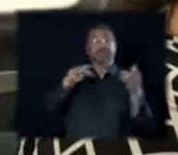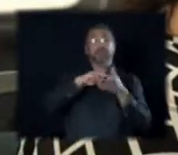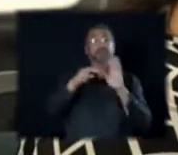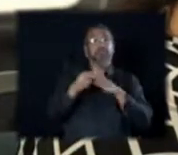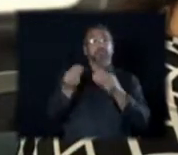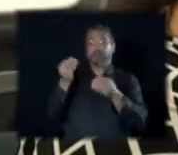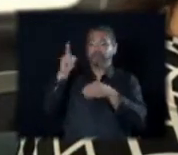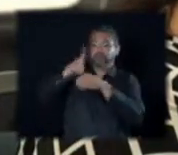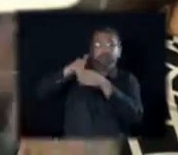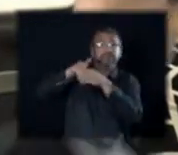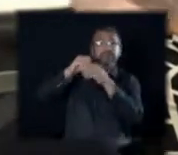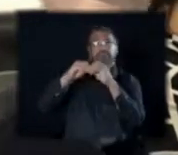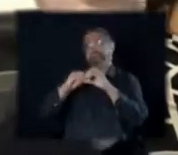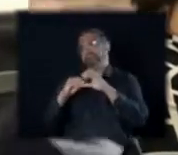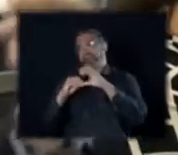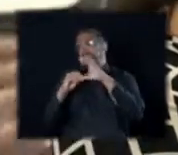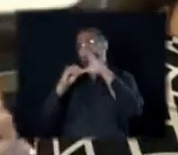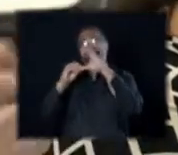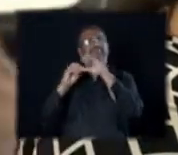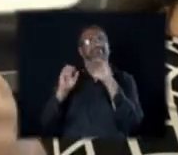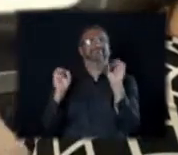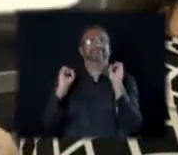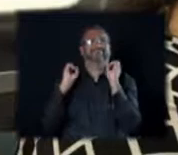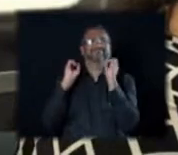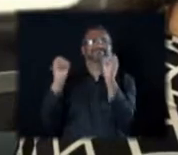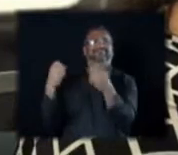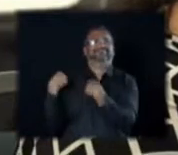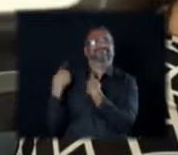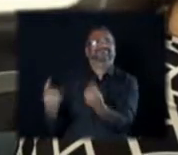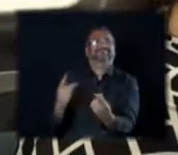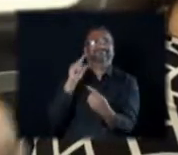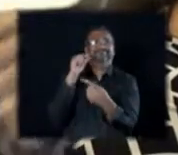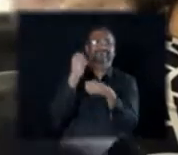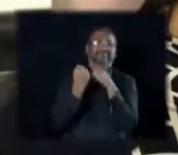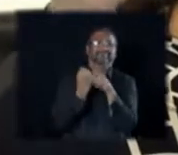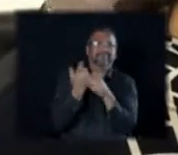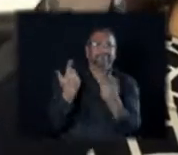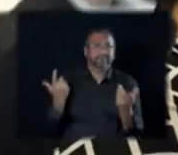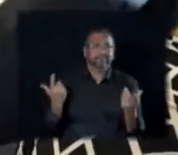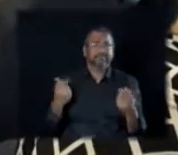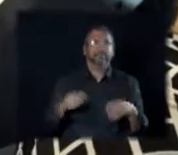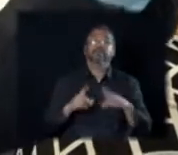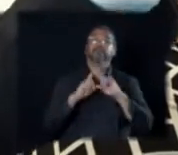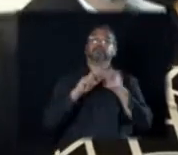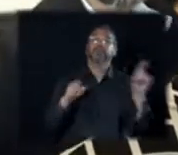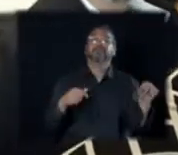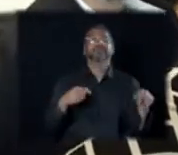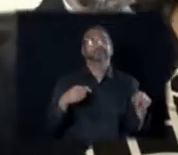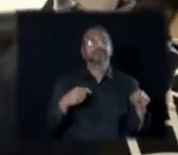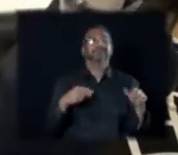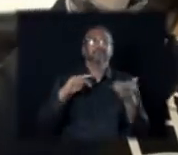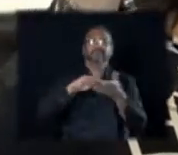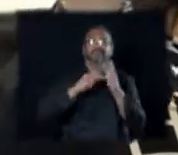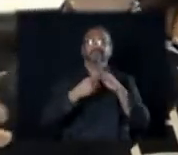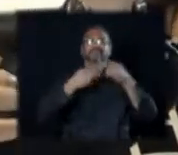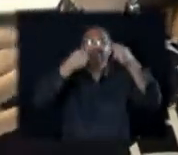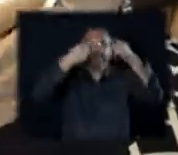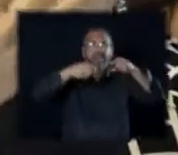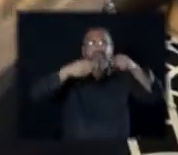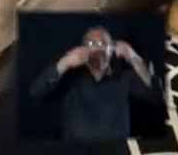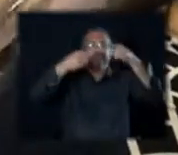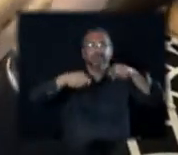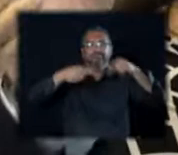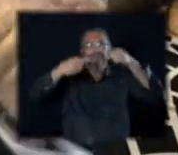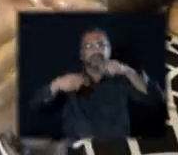tenido movimiento por 20 años. Así que, repito, desde mi punto de vista, nosotros tuvimos todas